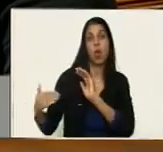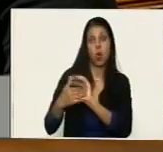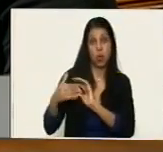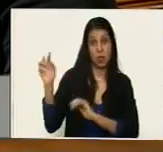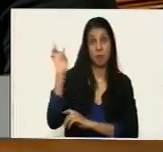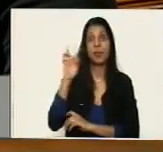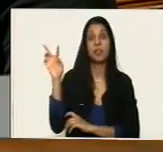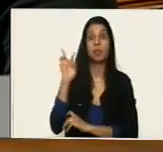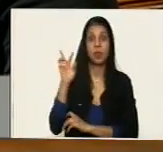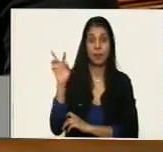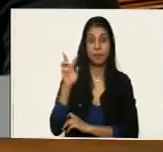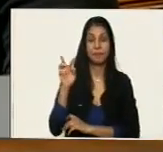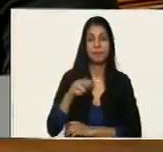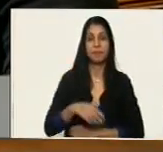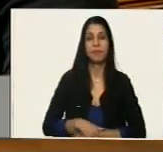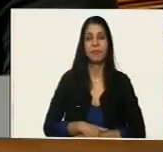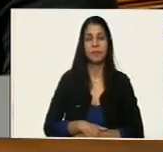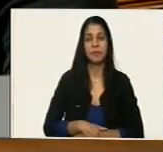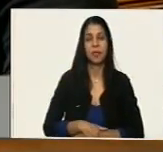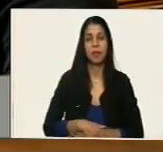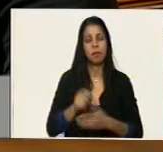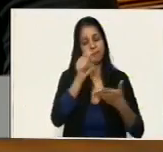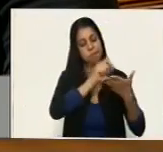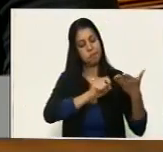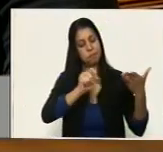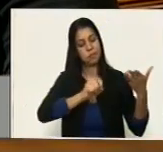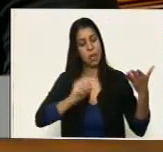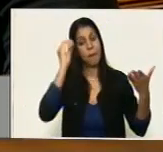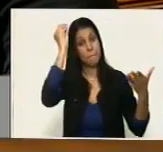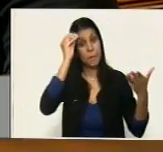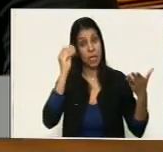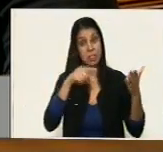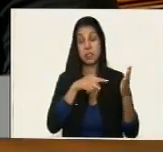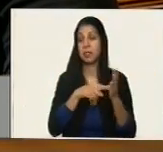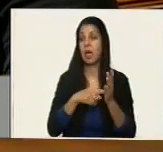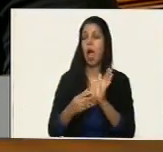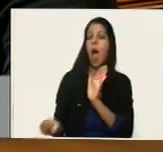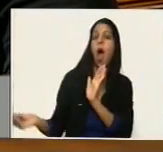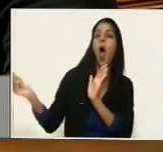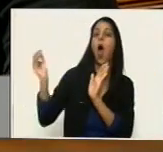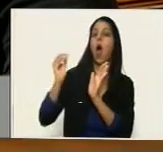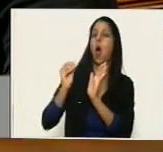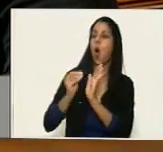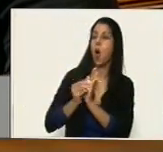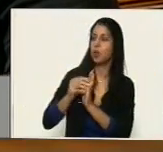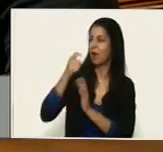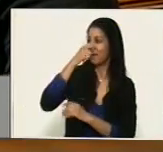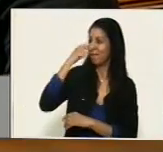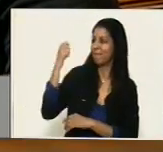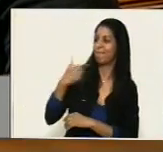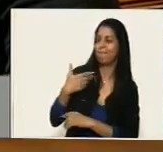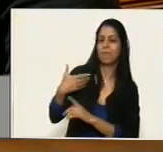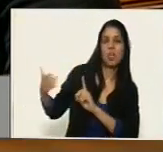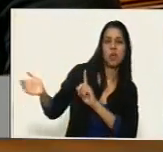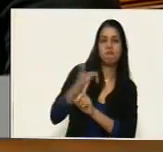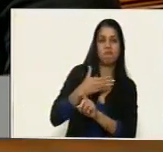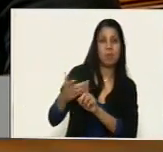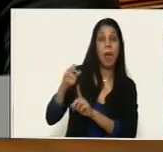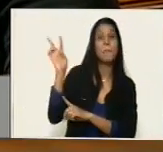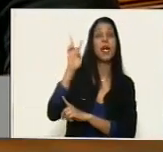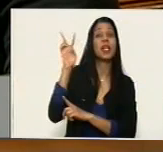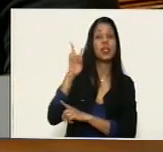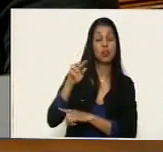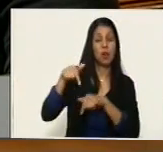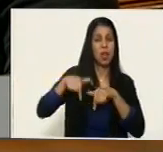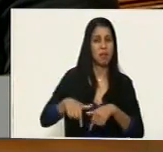de Venezuela. Considerando que esta nueva afrenta contra la patria de Simón Bolívar es